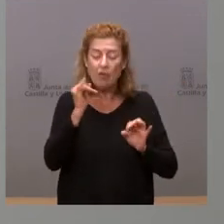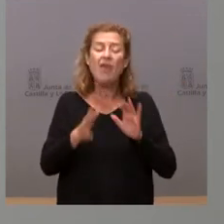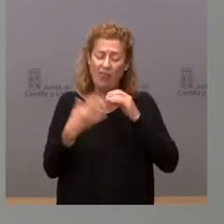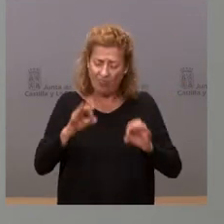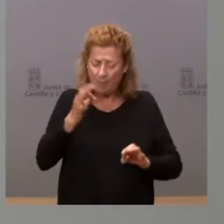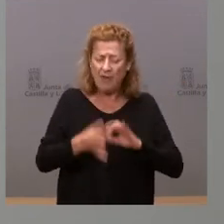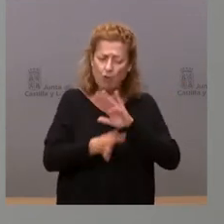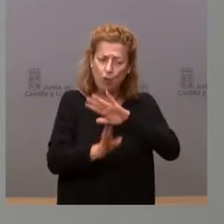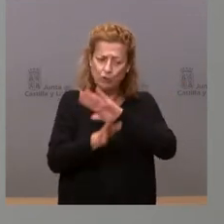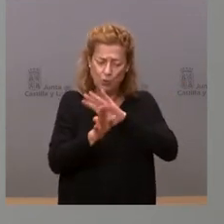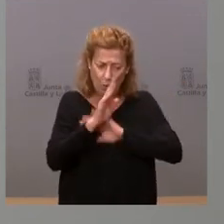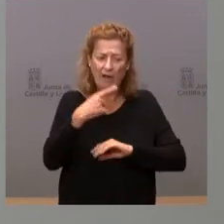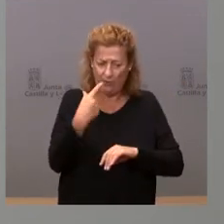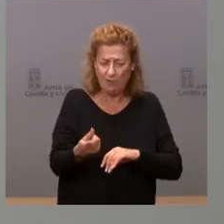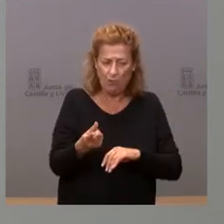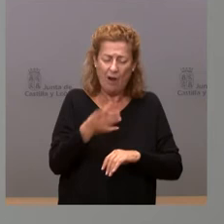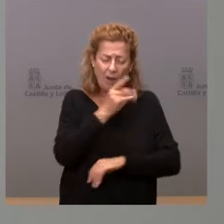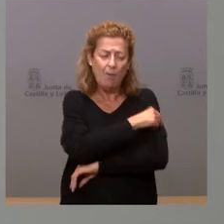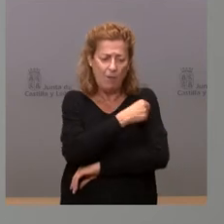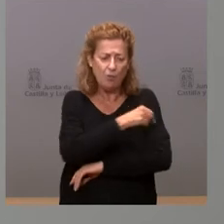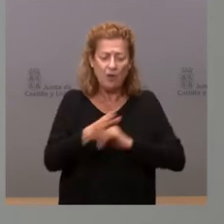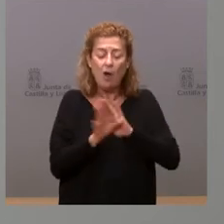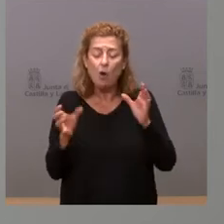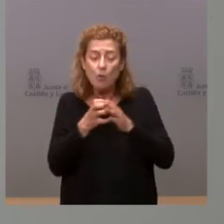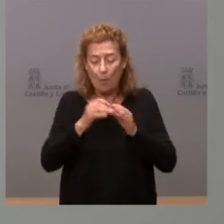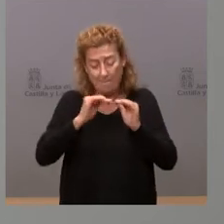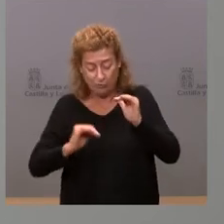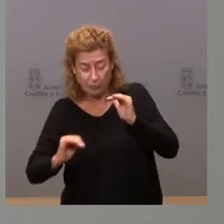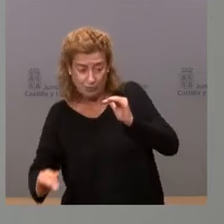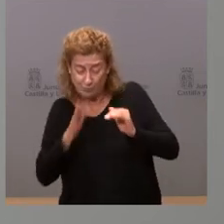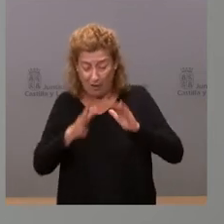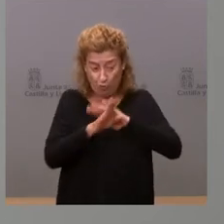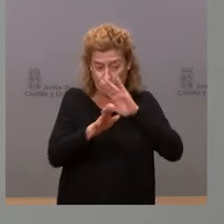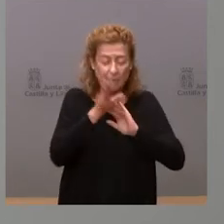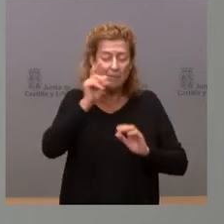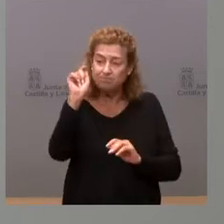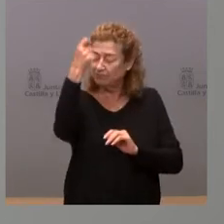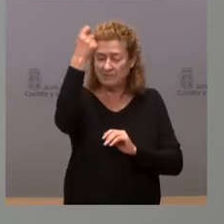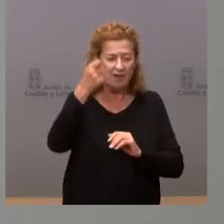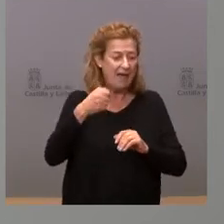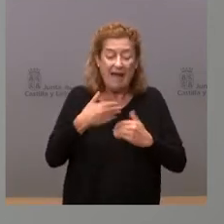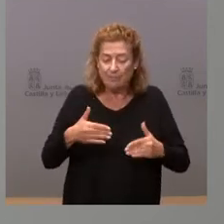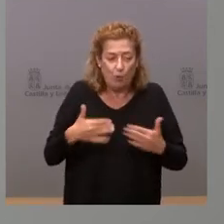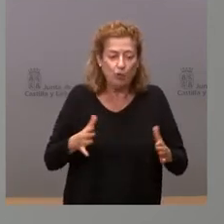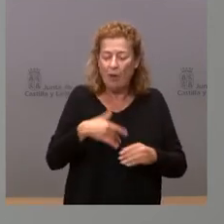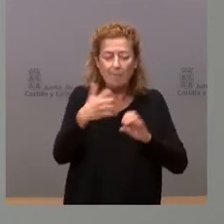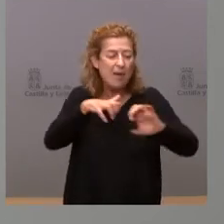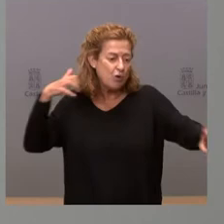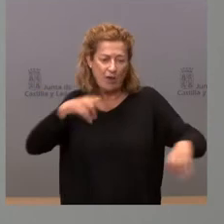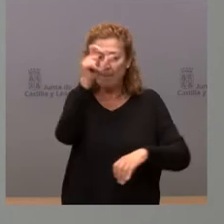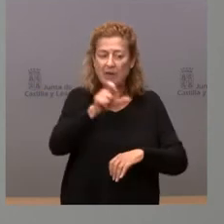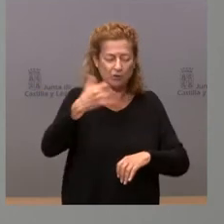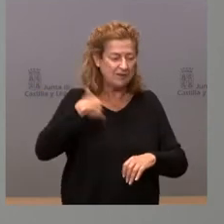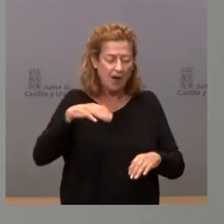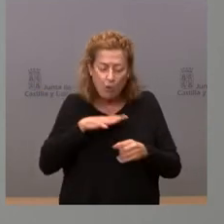como digo y vacunando los grupos de edad inferiores para conseguir lo antes posible en la mayor cantidad de personas que tengan cobertura